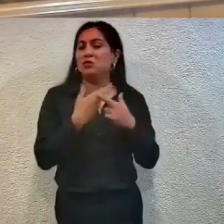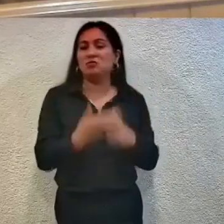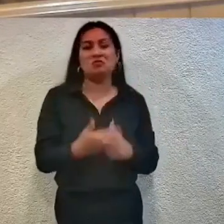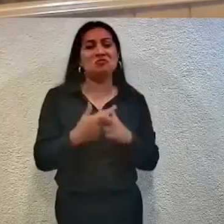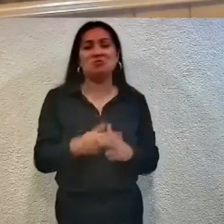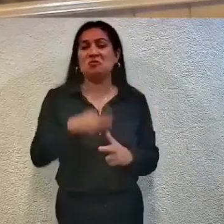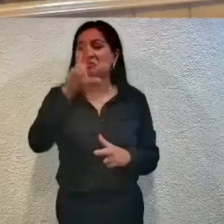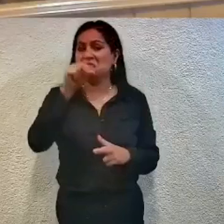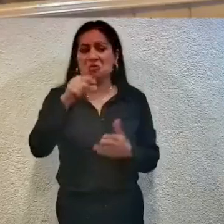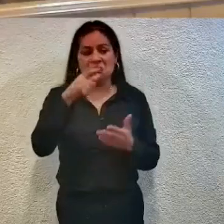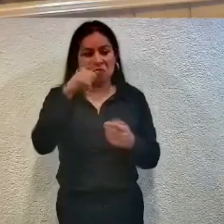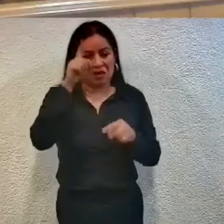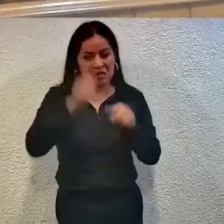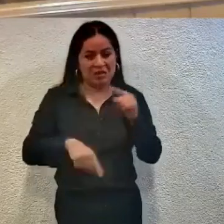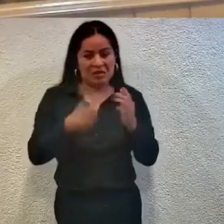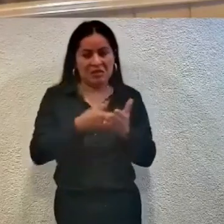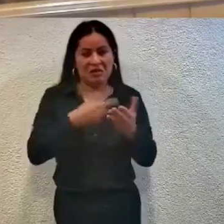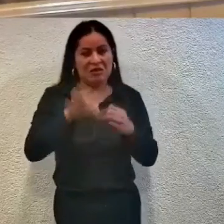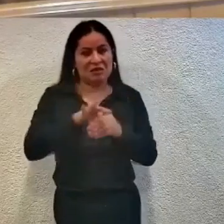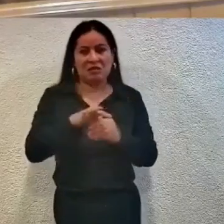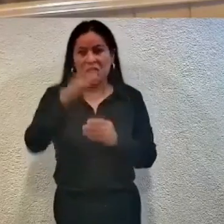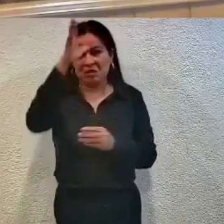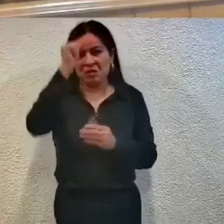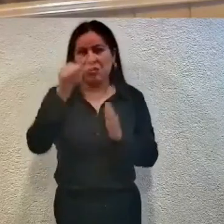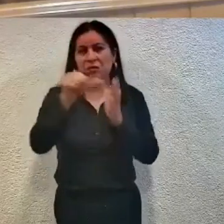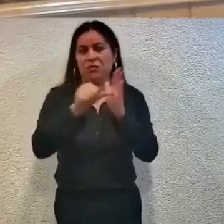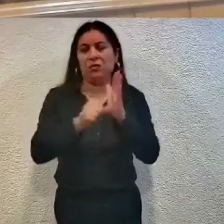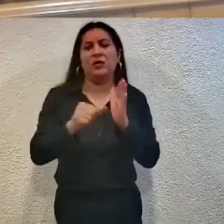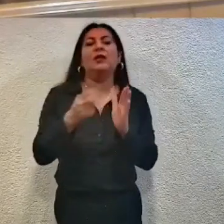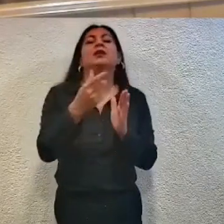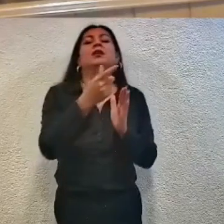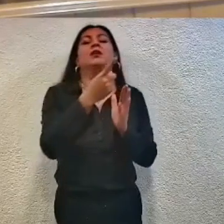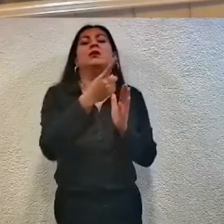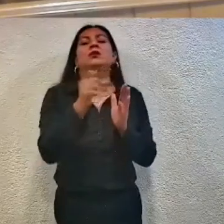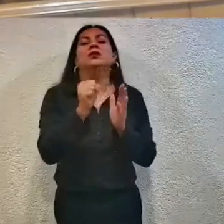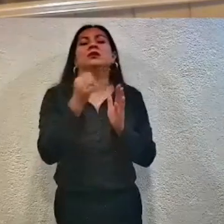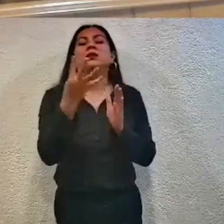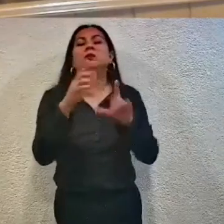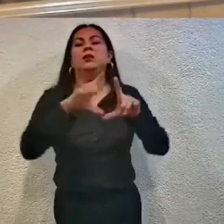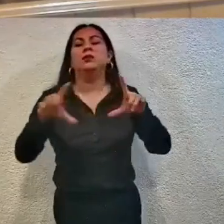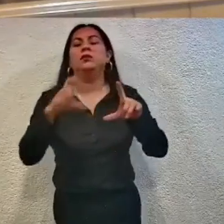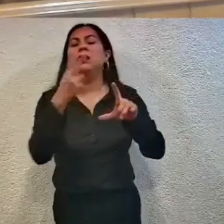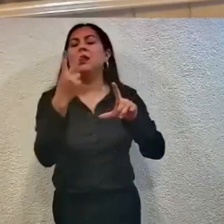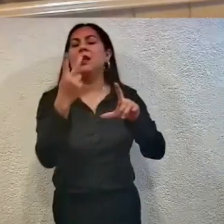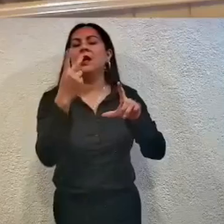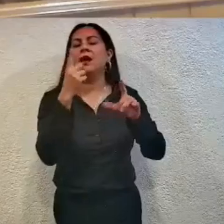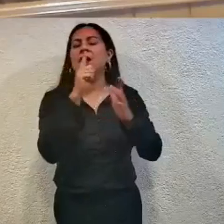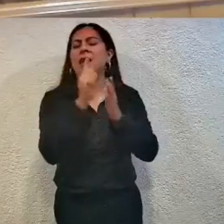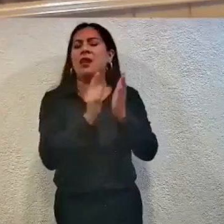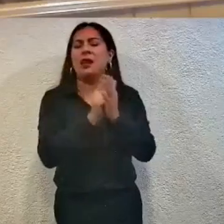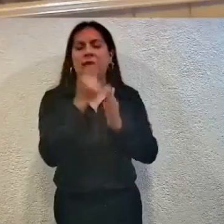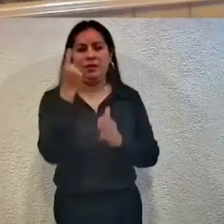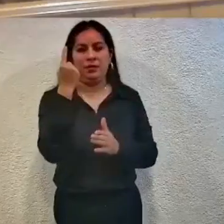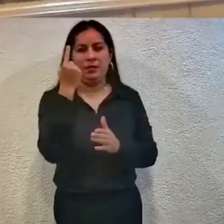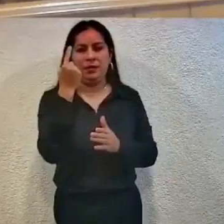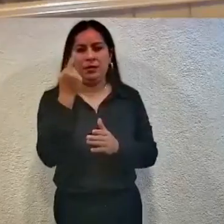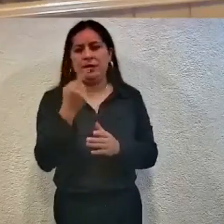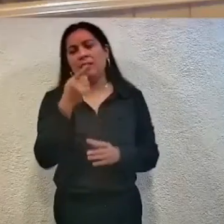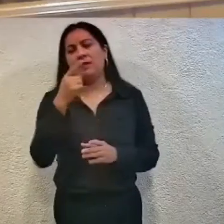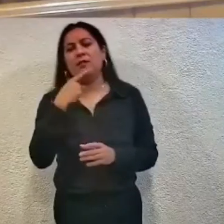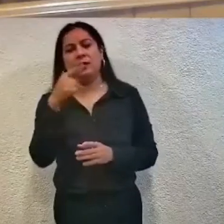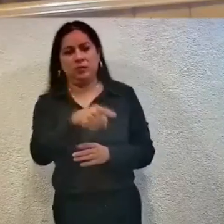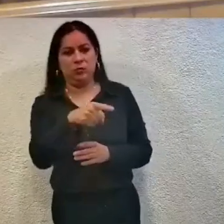9.0909%, mismo que es insuficiente para anular la elección, de conformidad con el artículo 64, fracción 1 de la Ley de